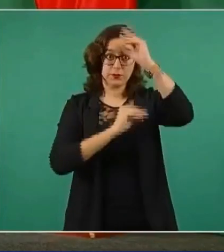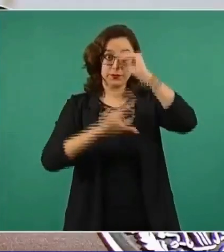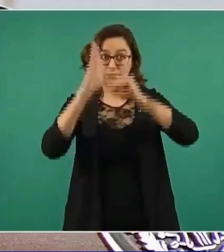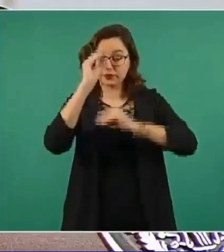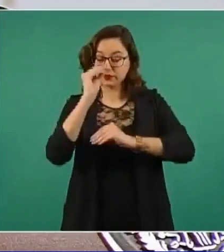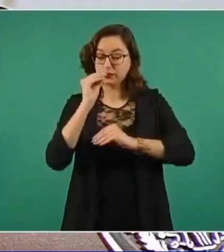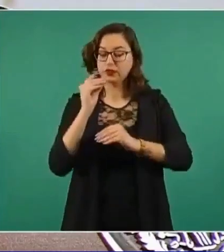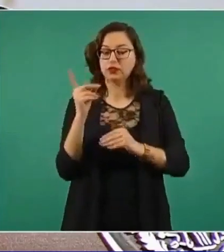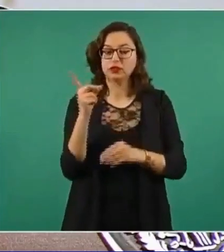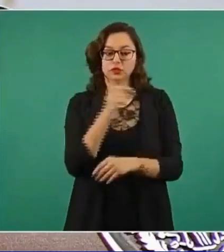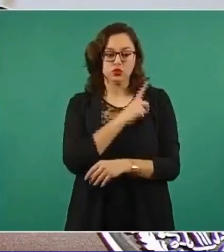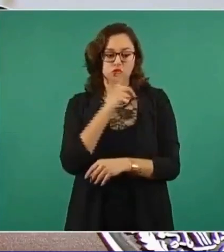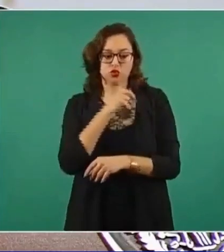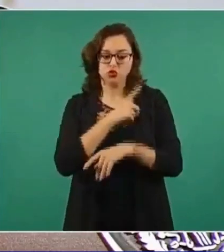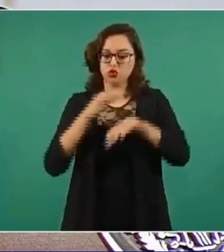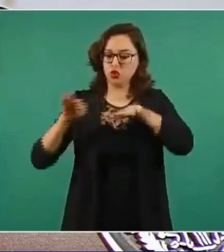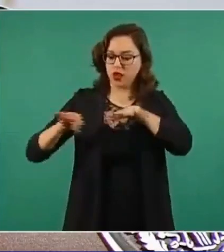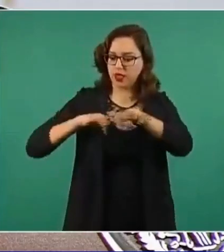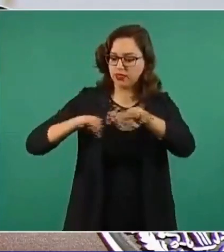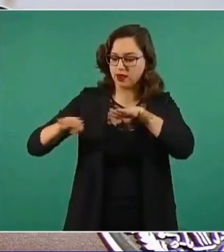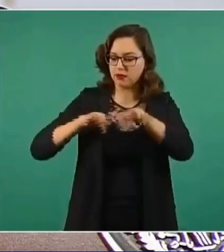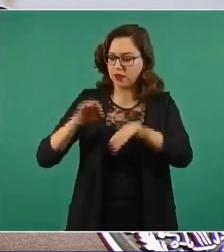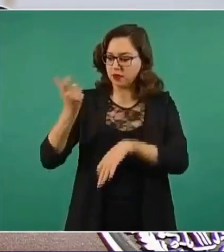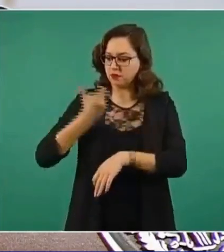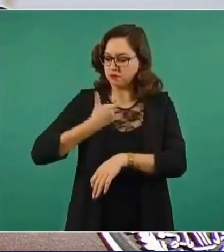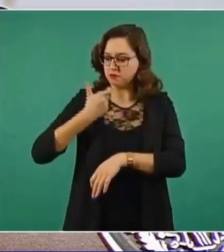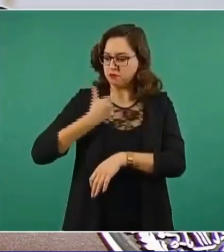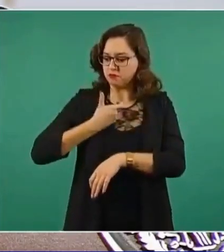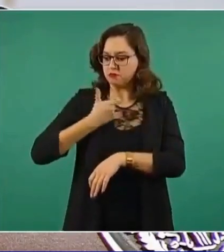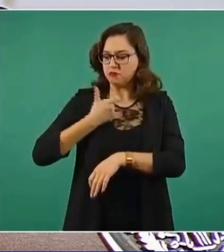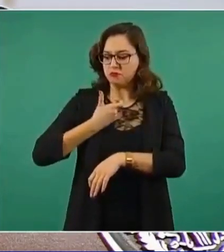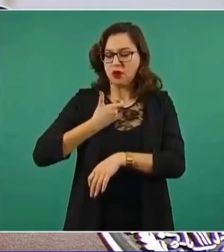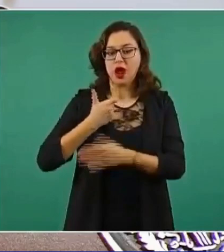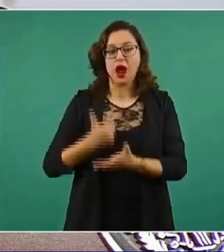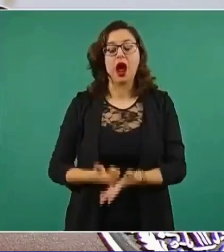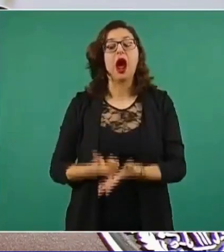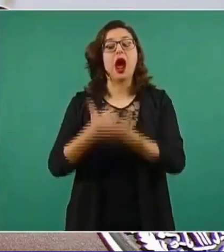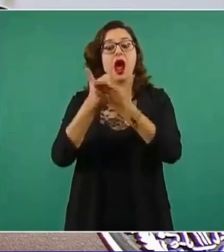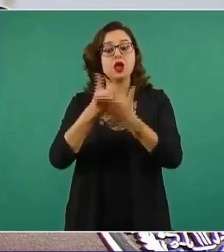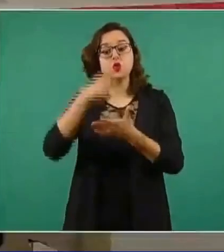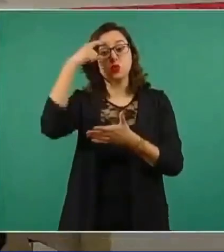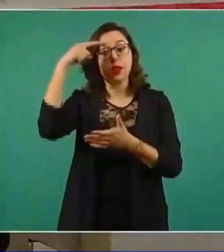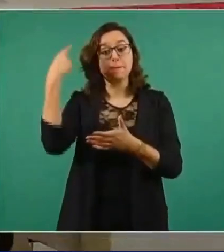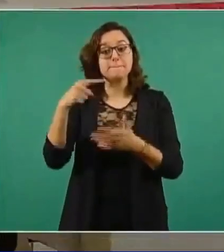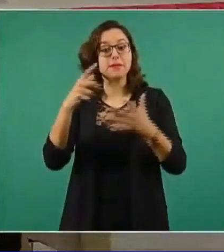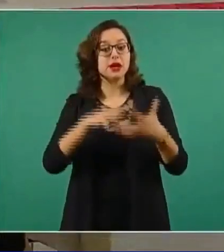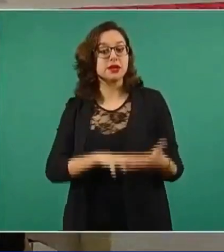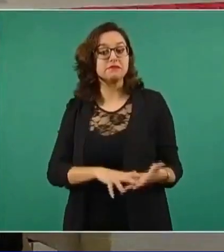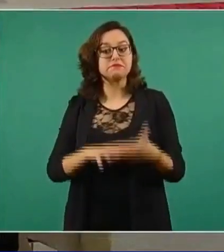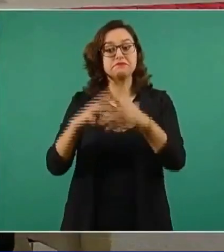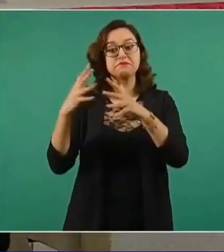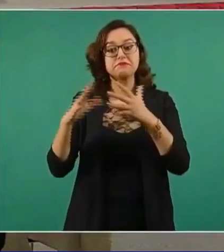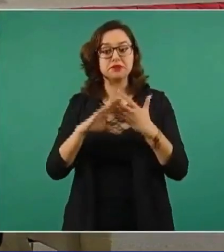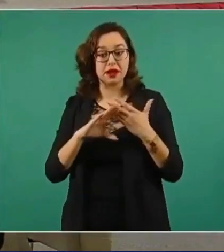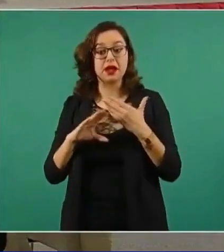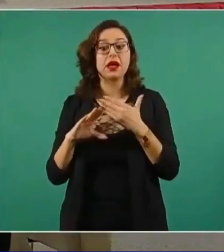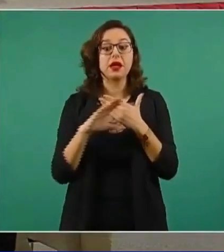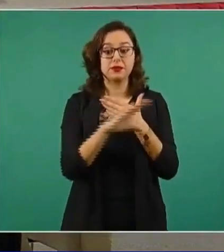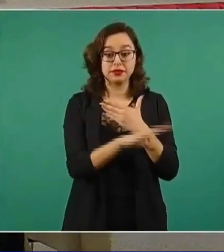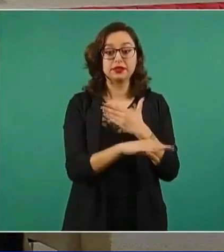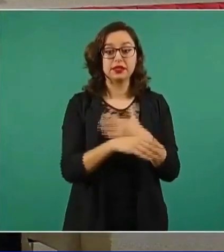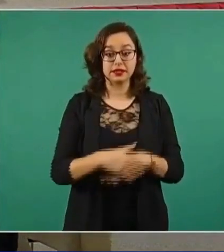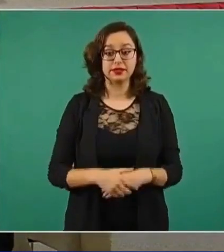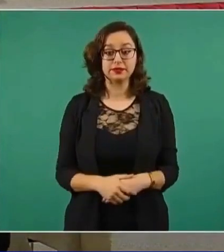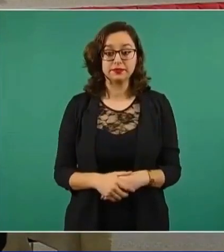comprobada de prevención de la violencia contra las mujeres.